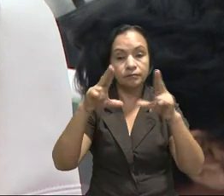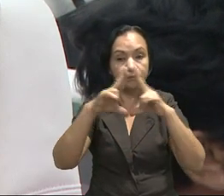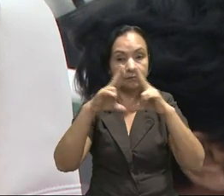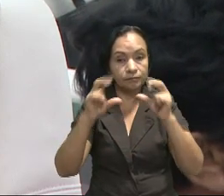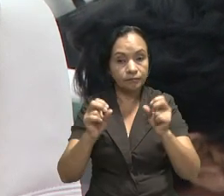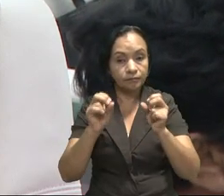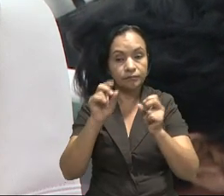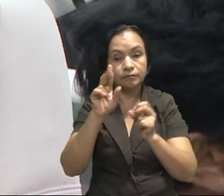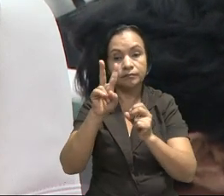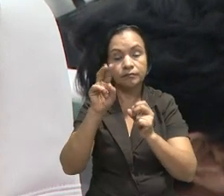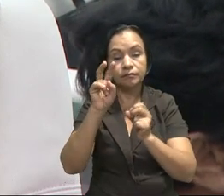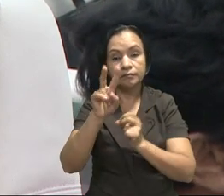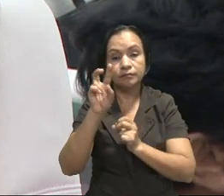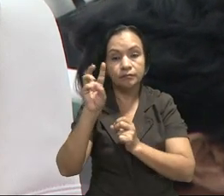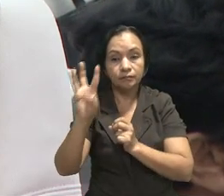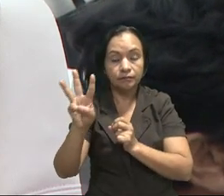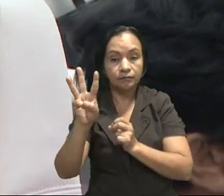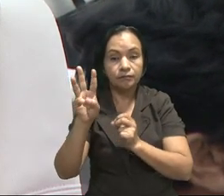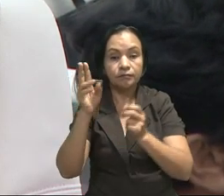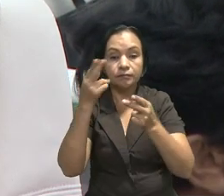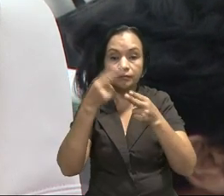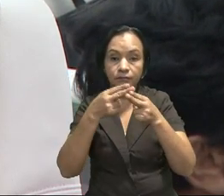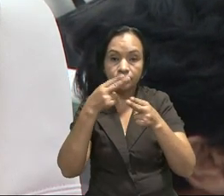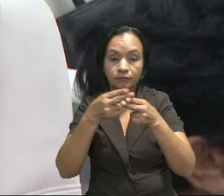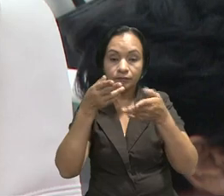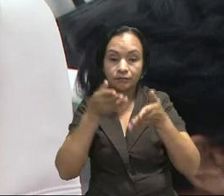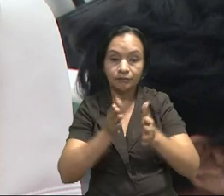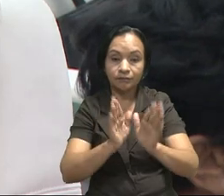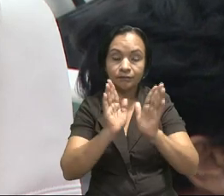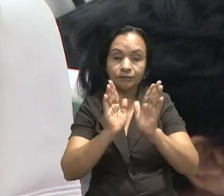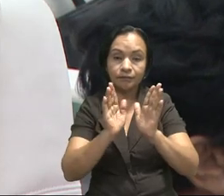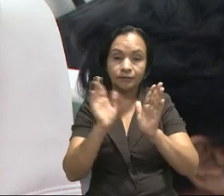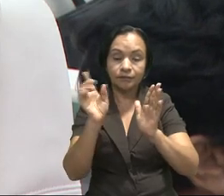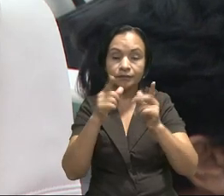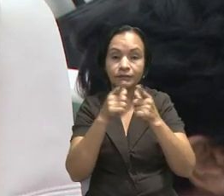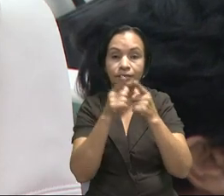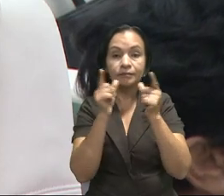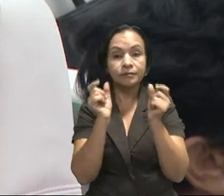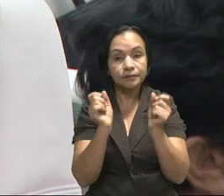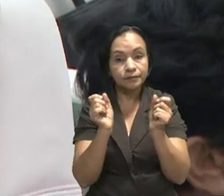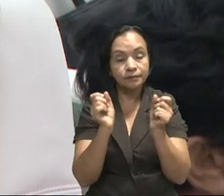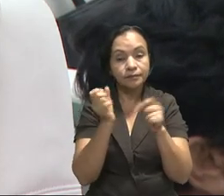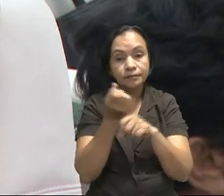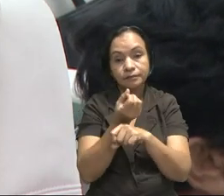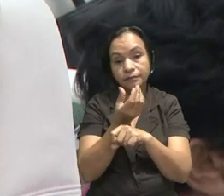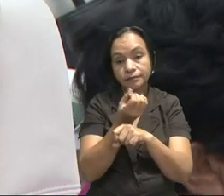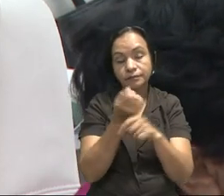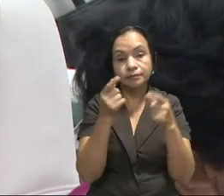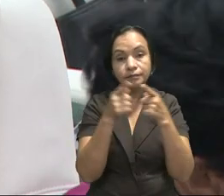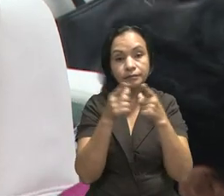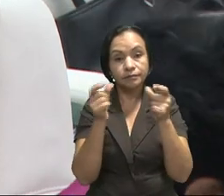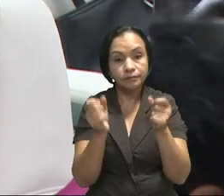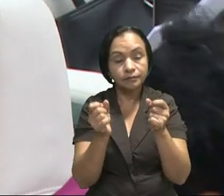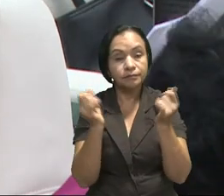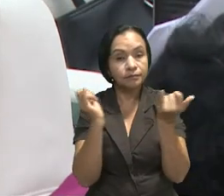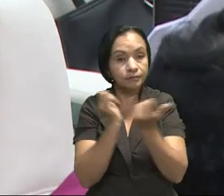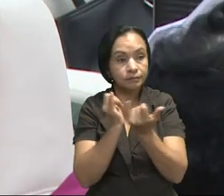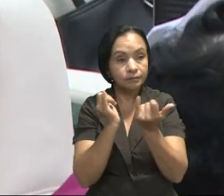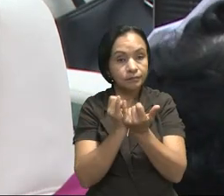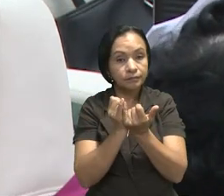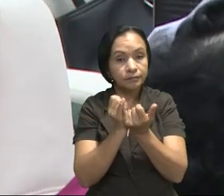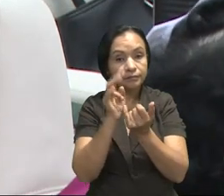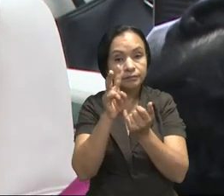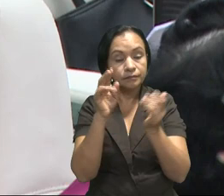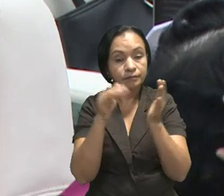Nicaragua; en el 2023, fue nombrado hijo directo de Managua por la Alcaldía de Managua. También en